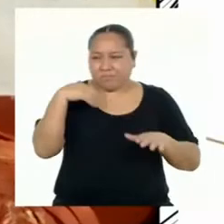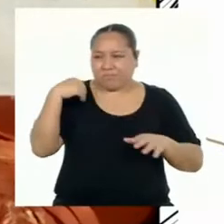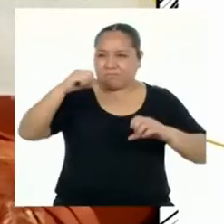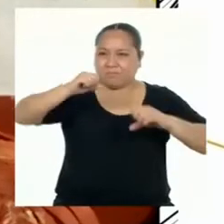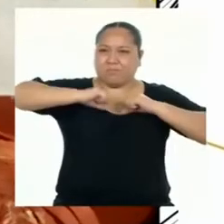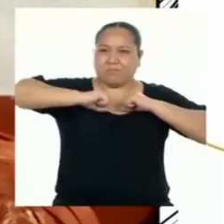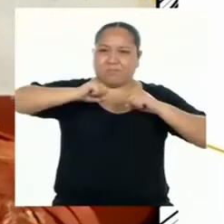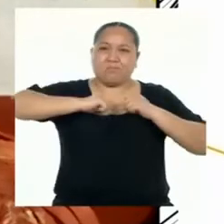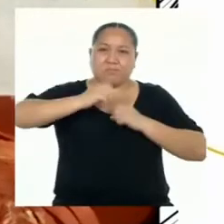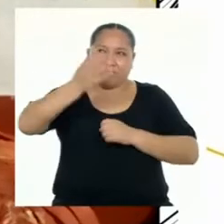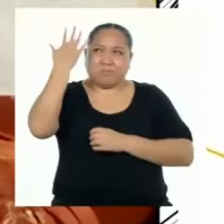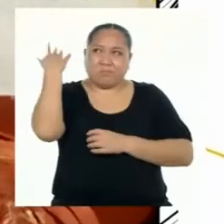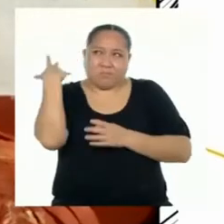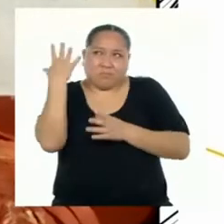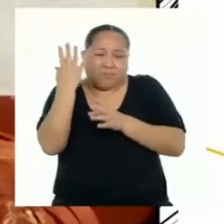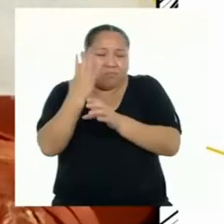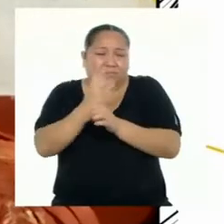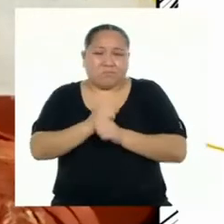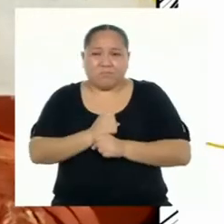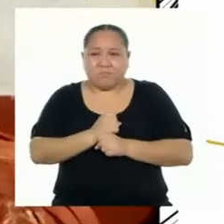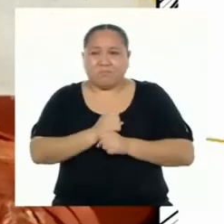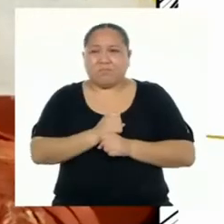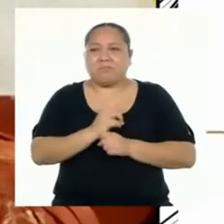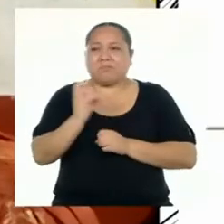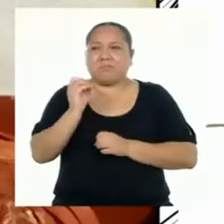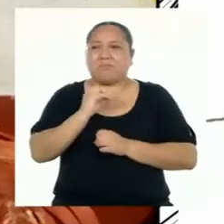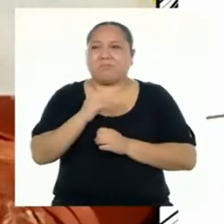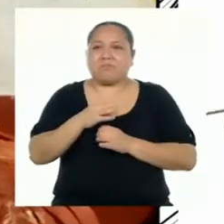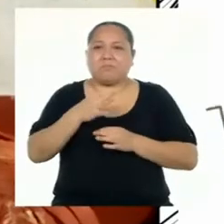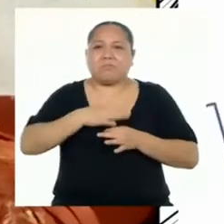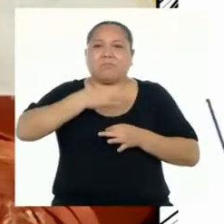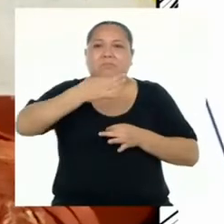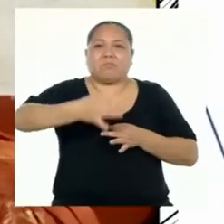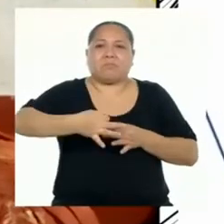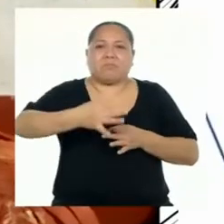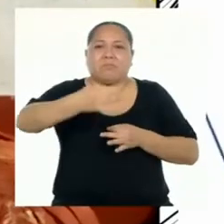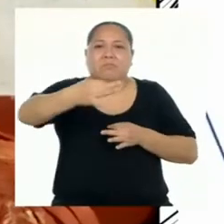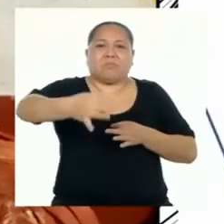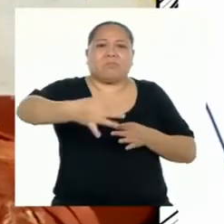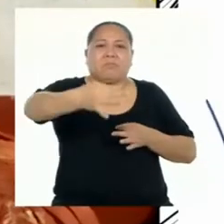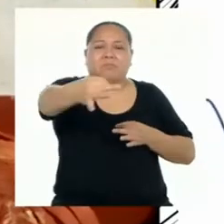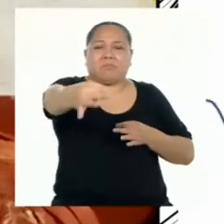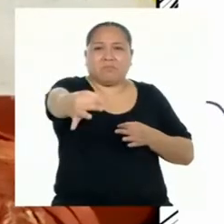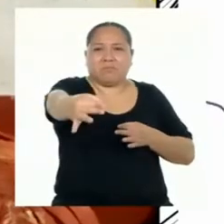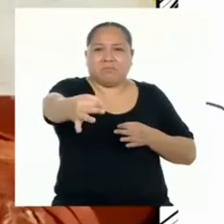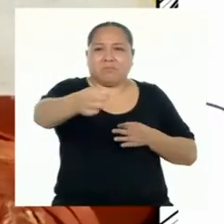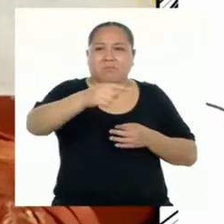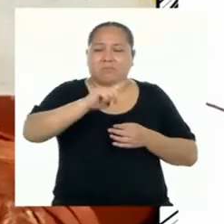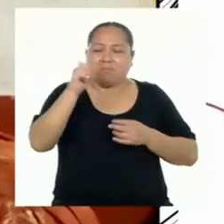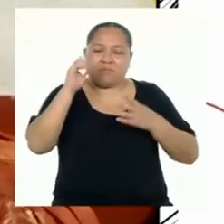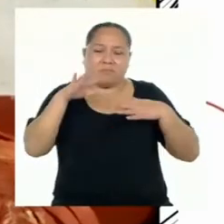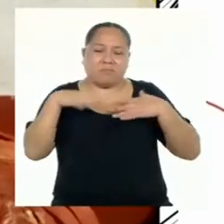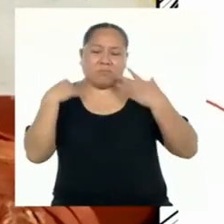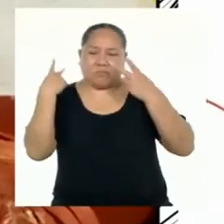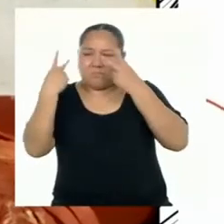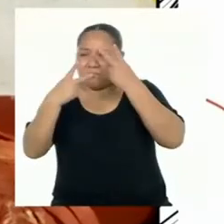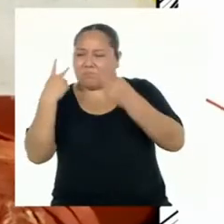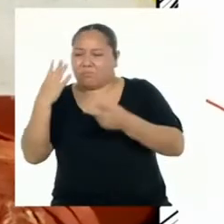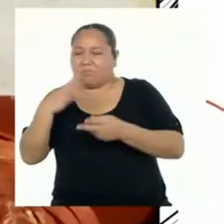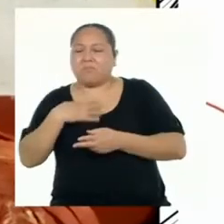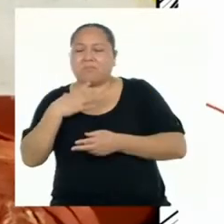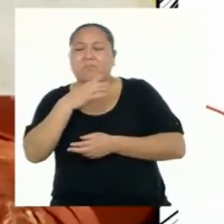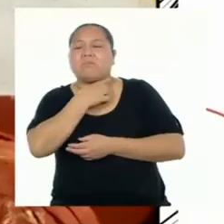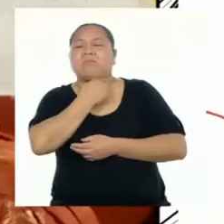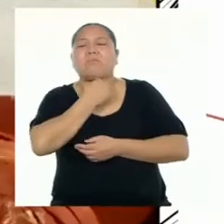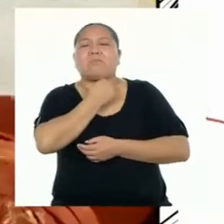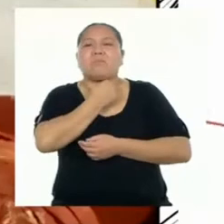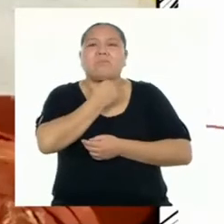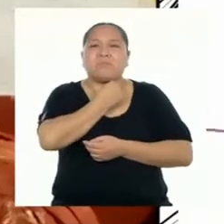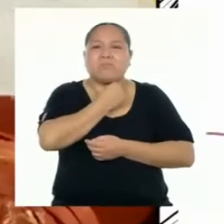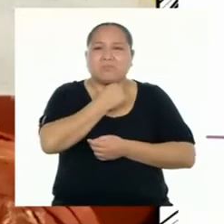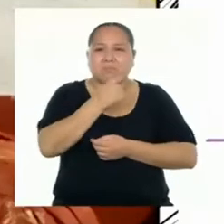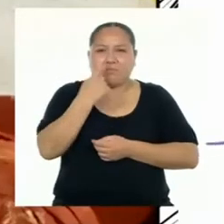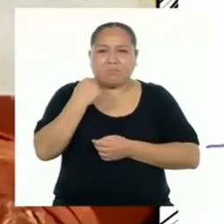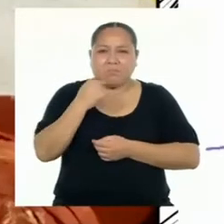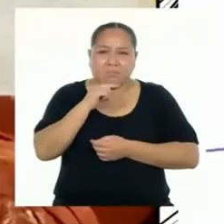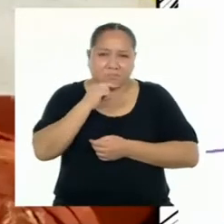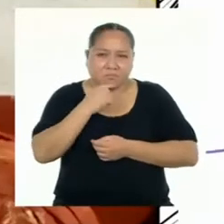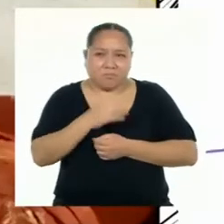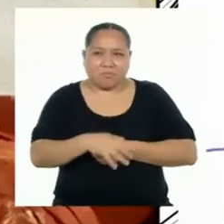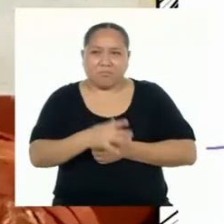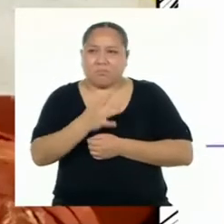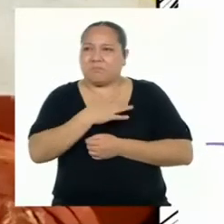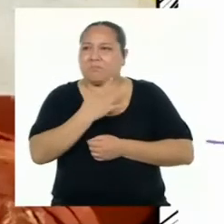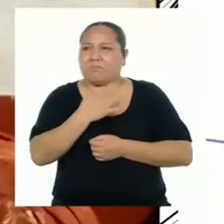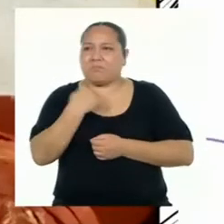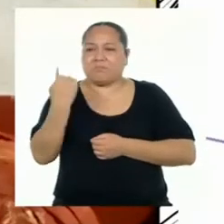como acostumbraba, por la ampliación de la cuarentena, ni a visitar a mis abuelitos. Muchas veces me sentía